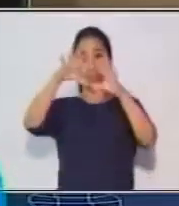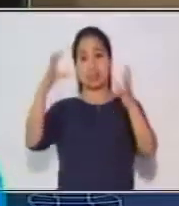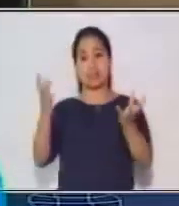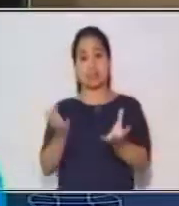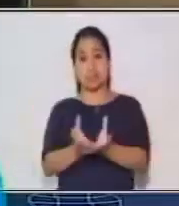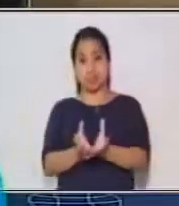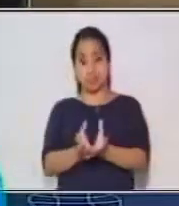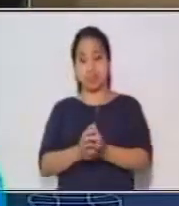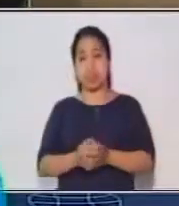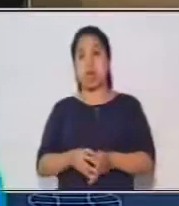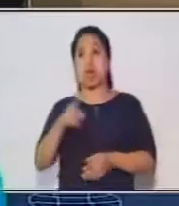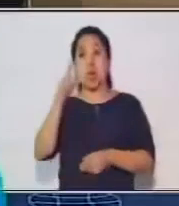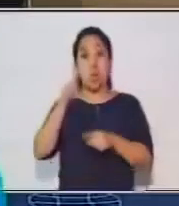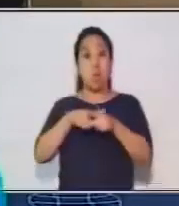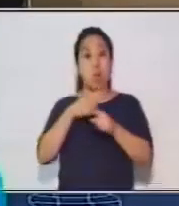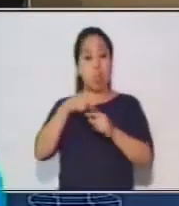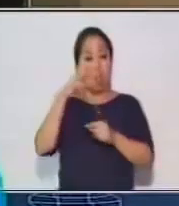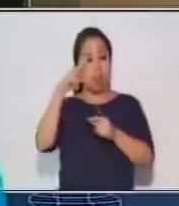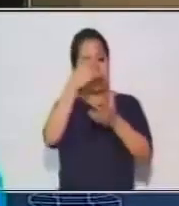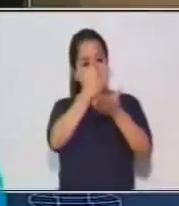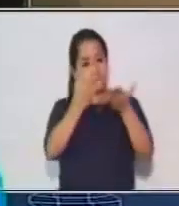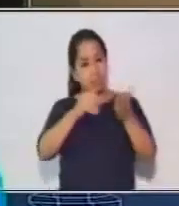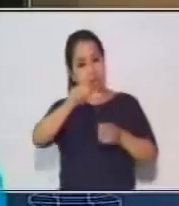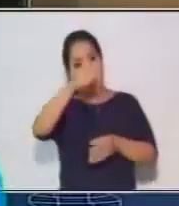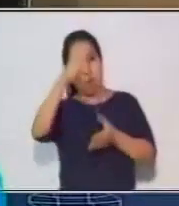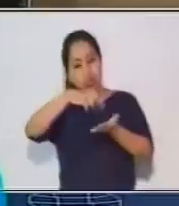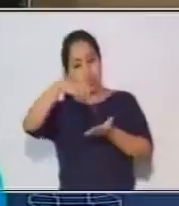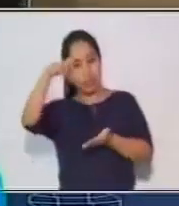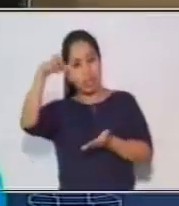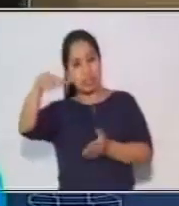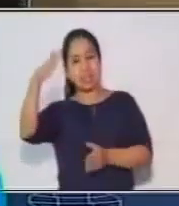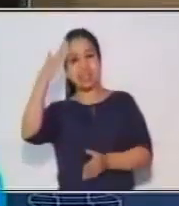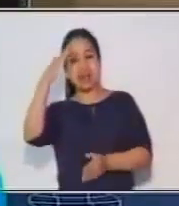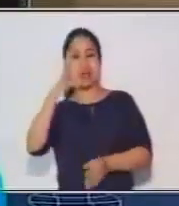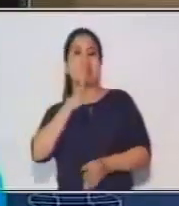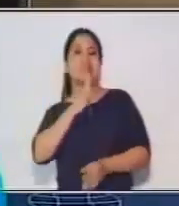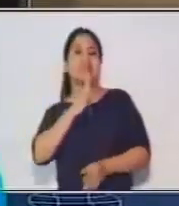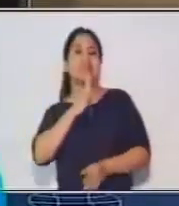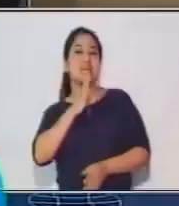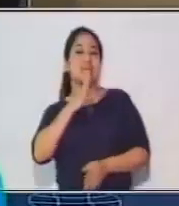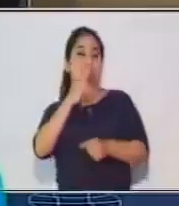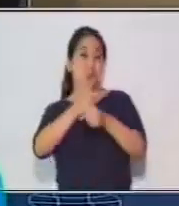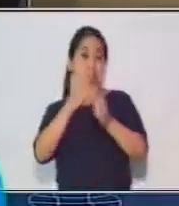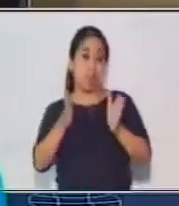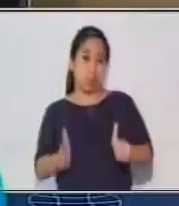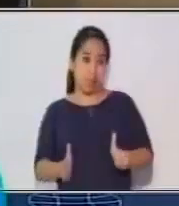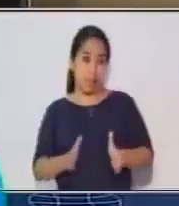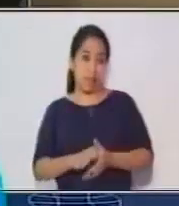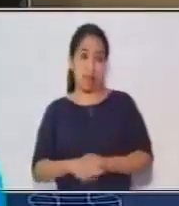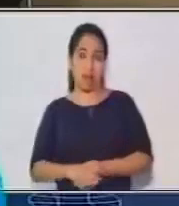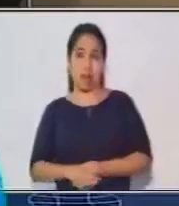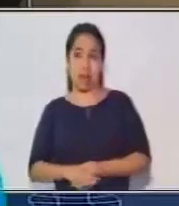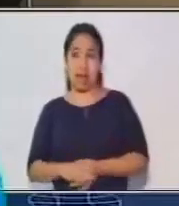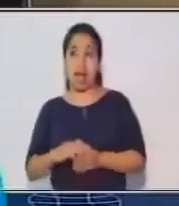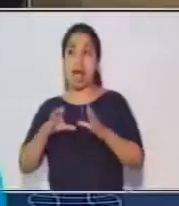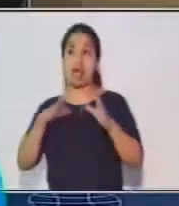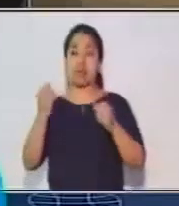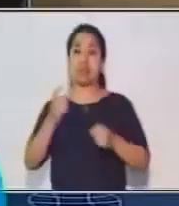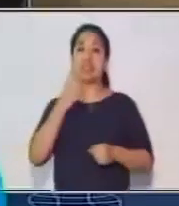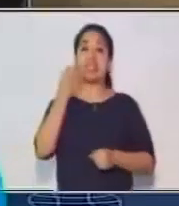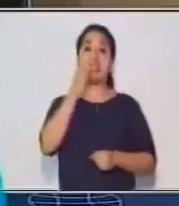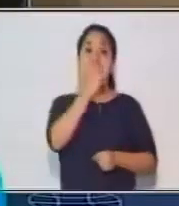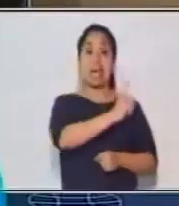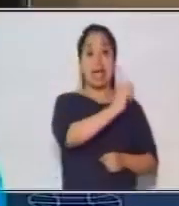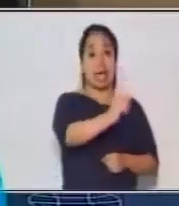imágenes en otros países, saben que estamos hablando de Guatemala. Entonces, ellos nos